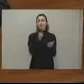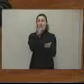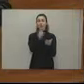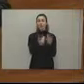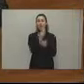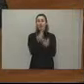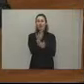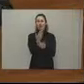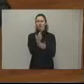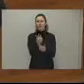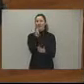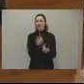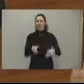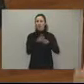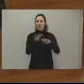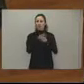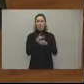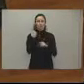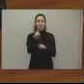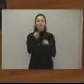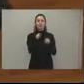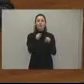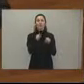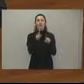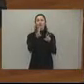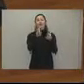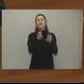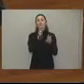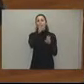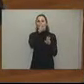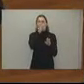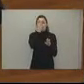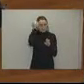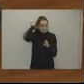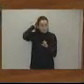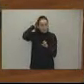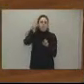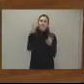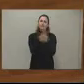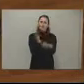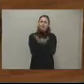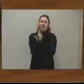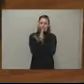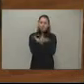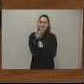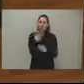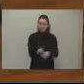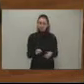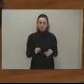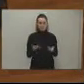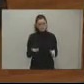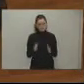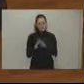de mil noches, pero bueno, ya sabe usted que la cara oculta de la luna también es luna, ¿no? De todas maneras, mira, ese